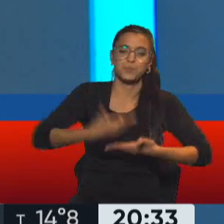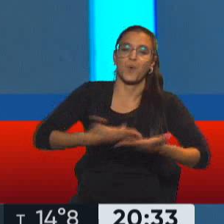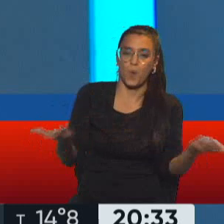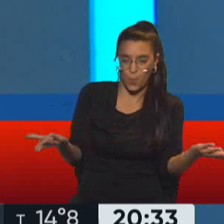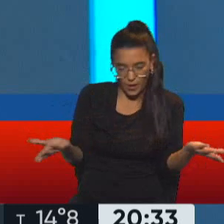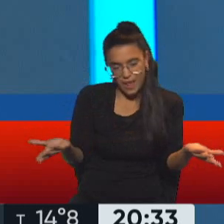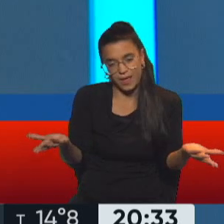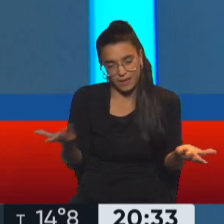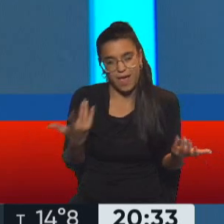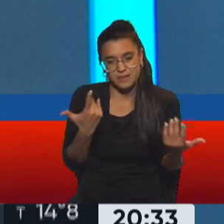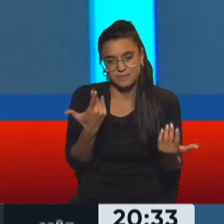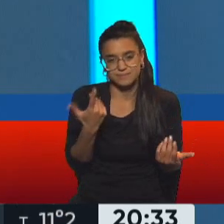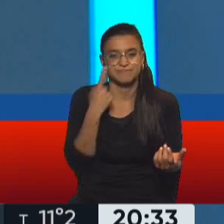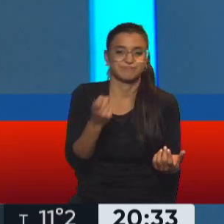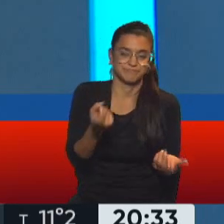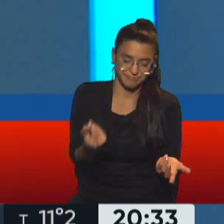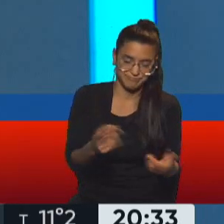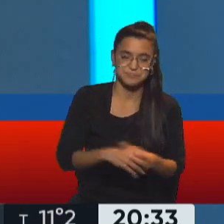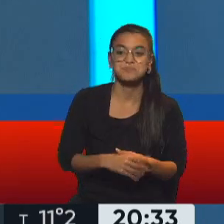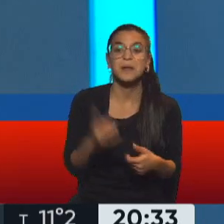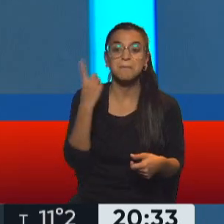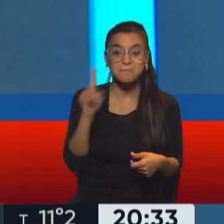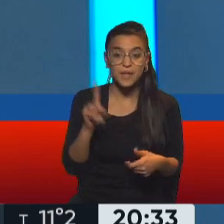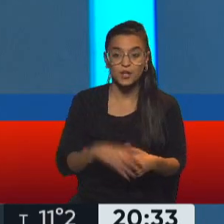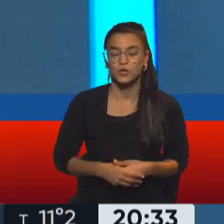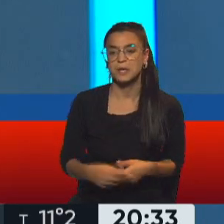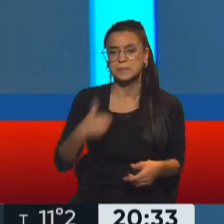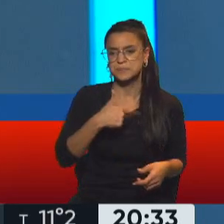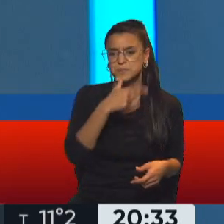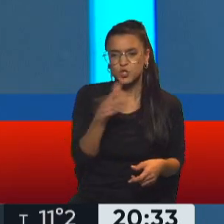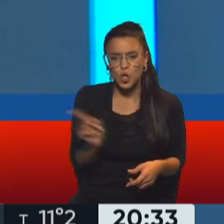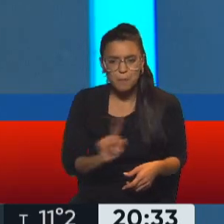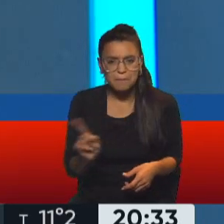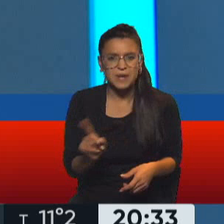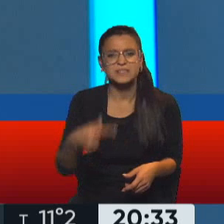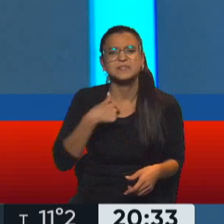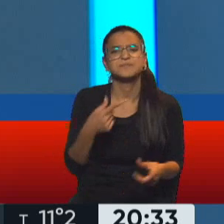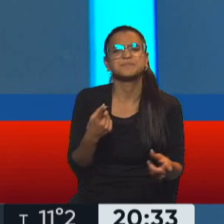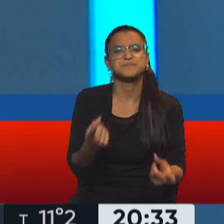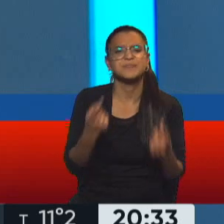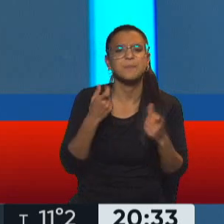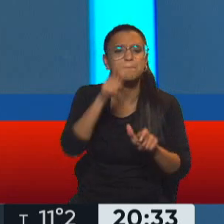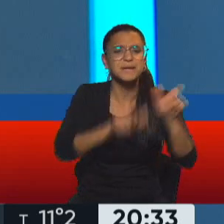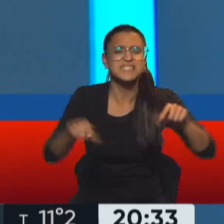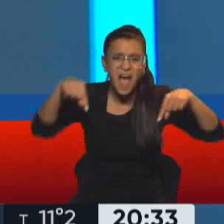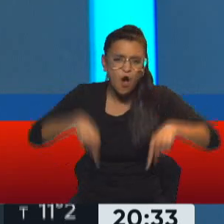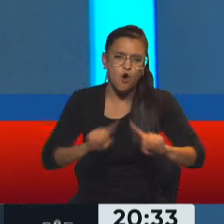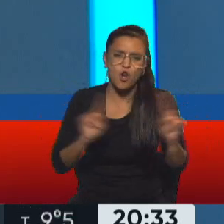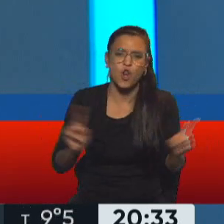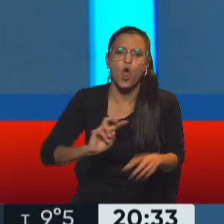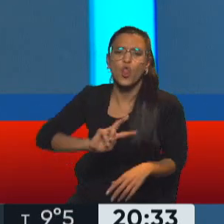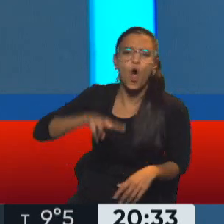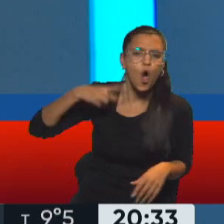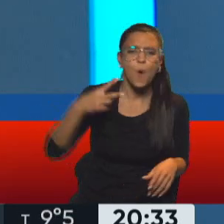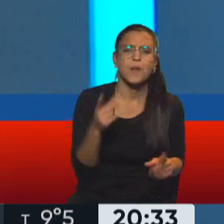su momento, son muy elocuentes, pero no me parece que sea lo que necesita la gente ahora, redoblar la apuesta